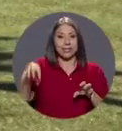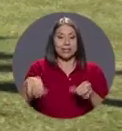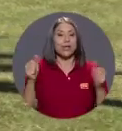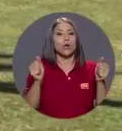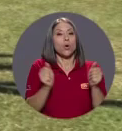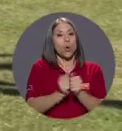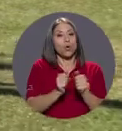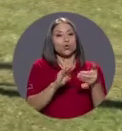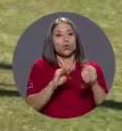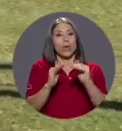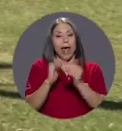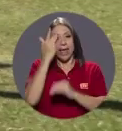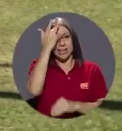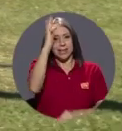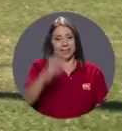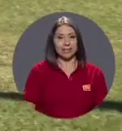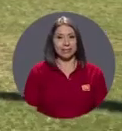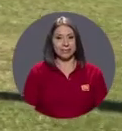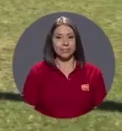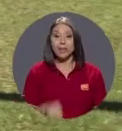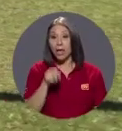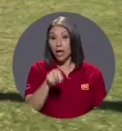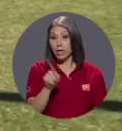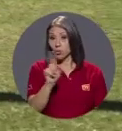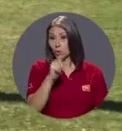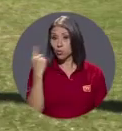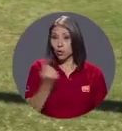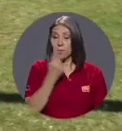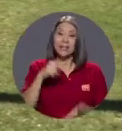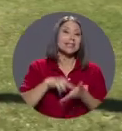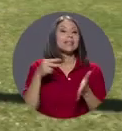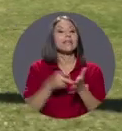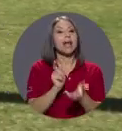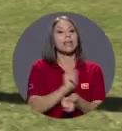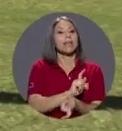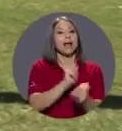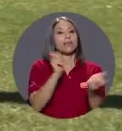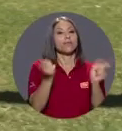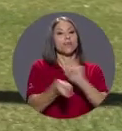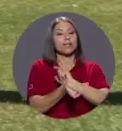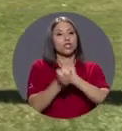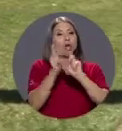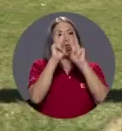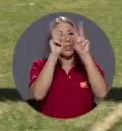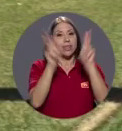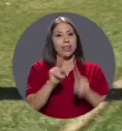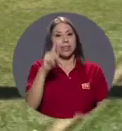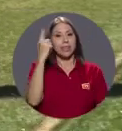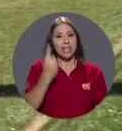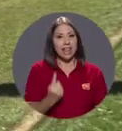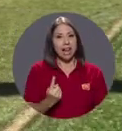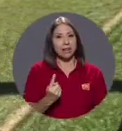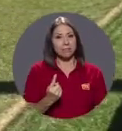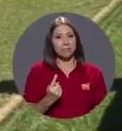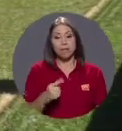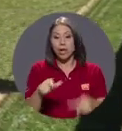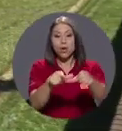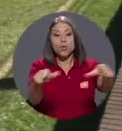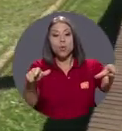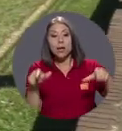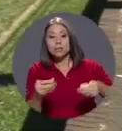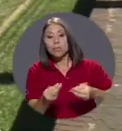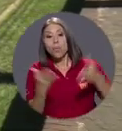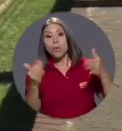las ciudades o cantones inteligentes. Esto no solamente tiene que ver con la transformación digital, en donde puede haber en los espacios